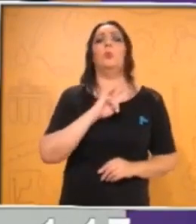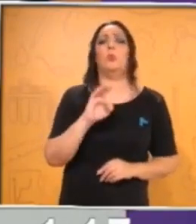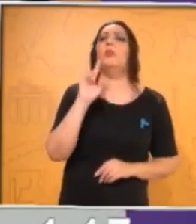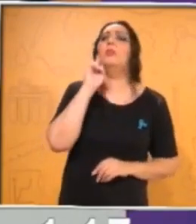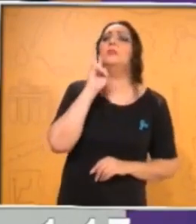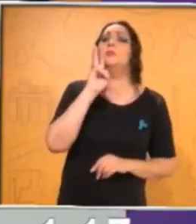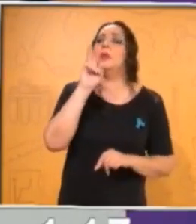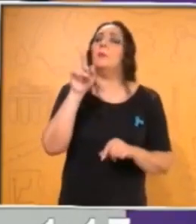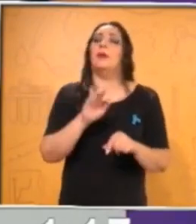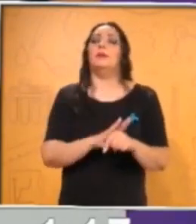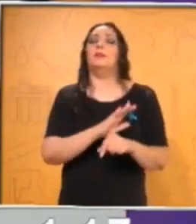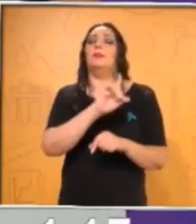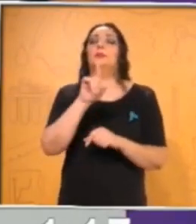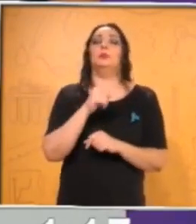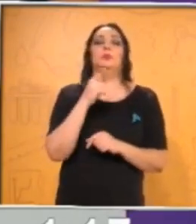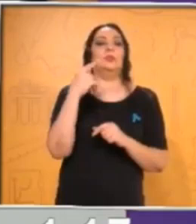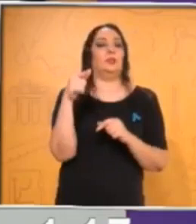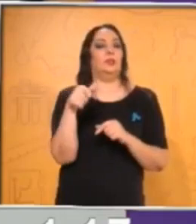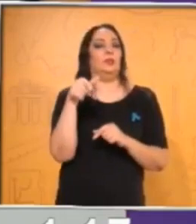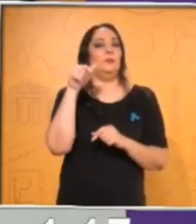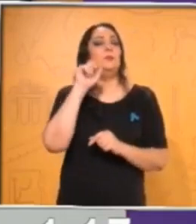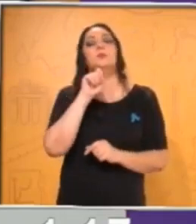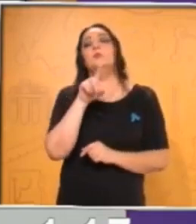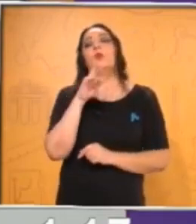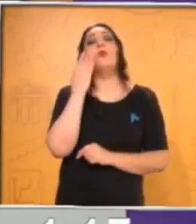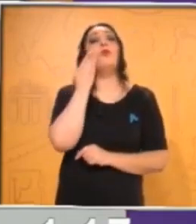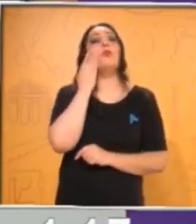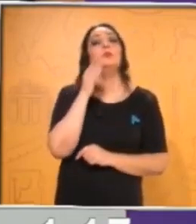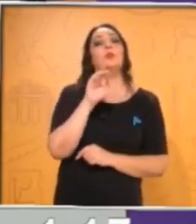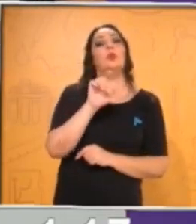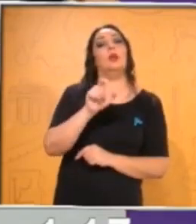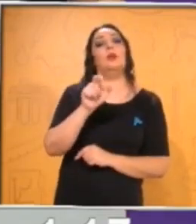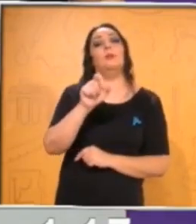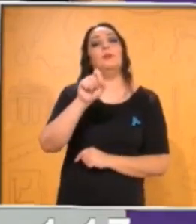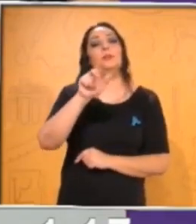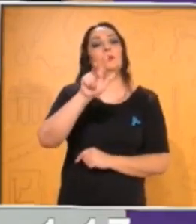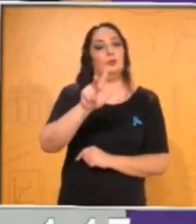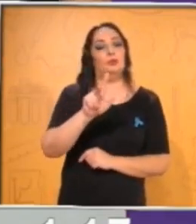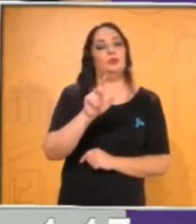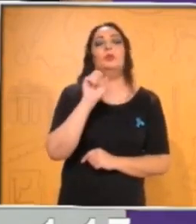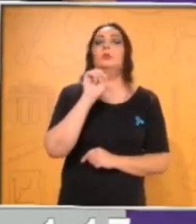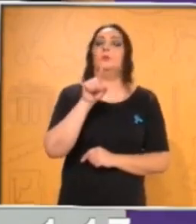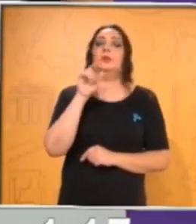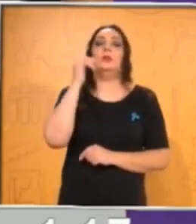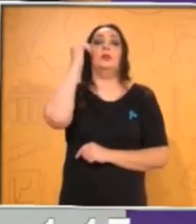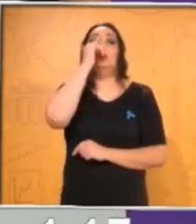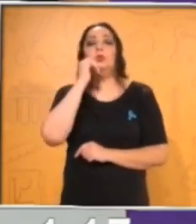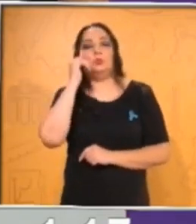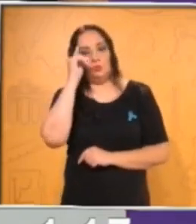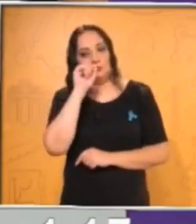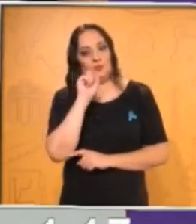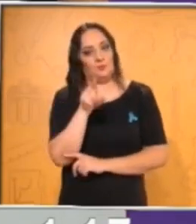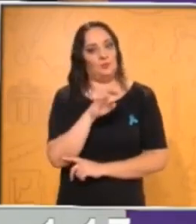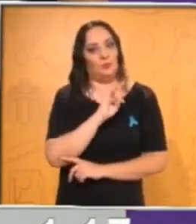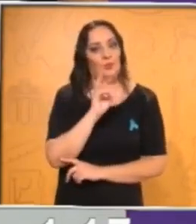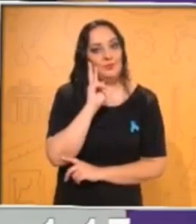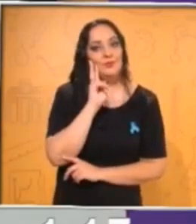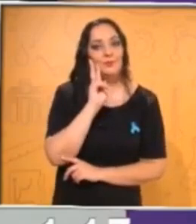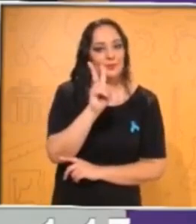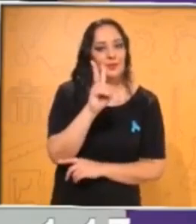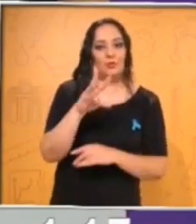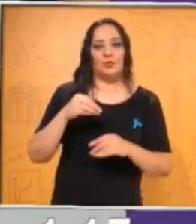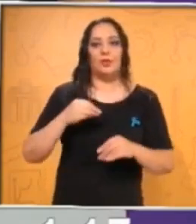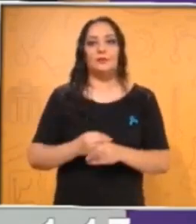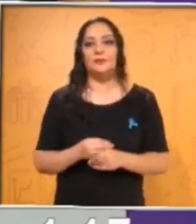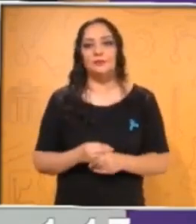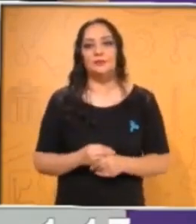del programa está en la página del Canal 28 en Facebook y en YouTube, en igualmente Canal 28 Nuevo